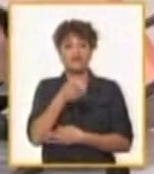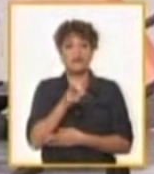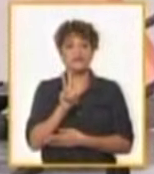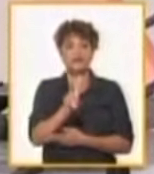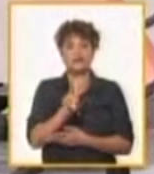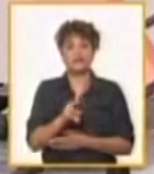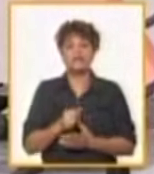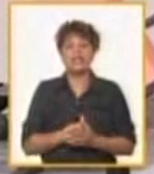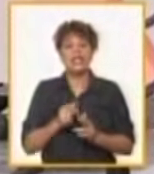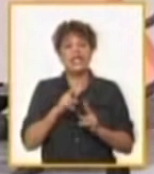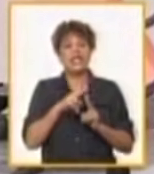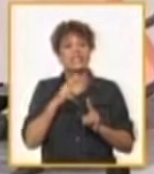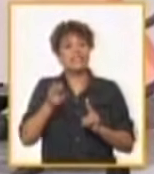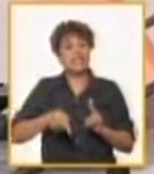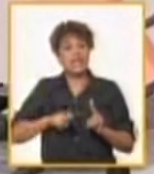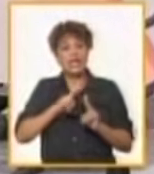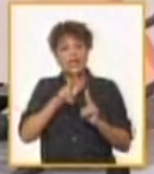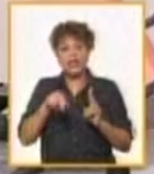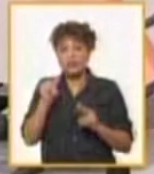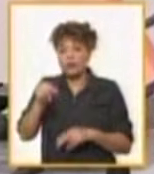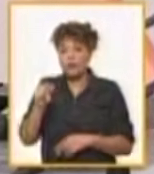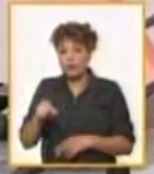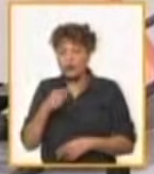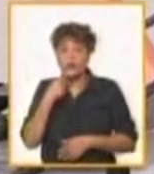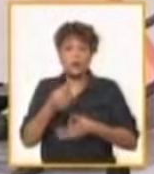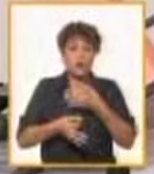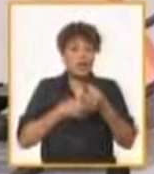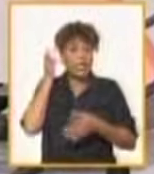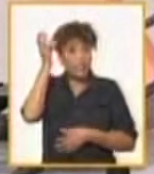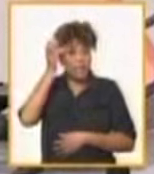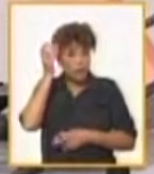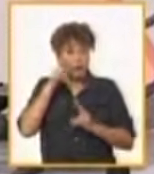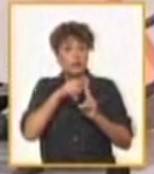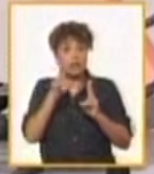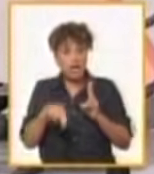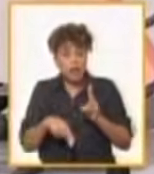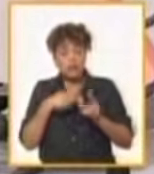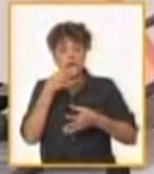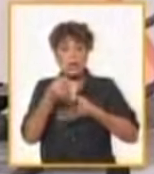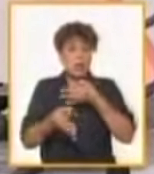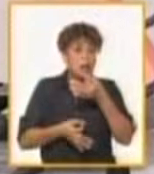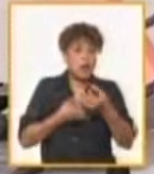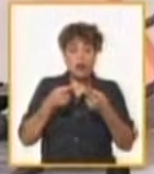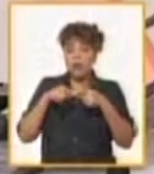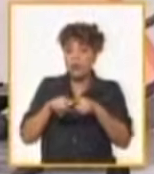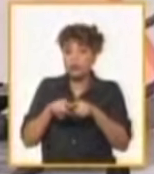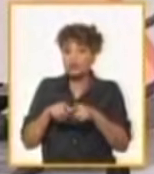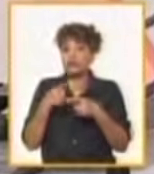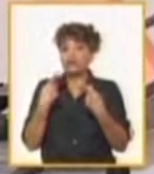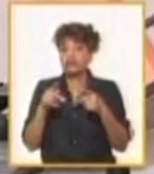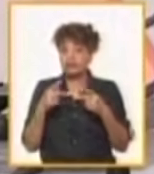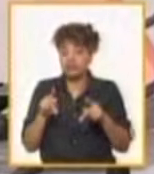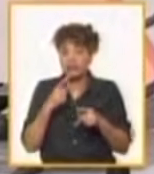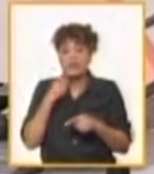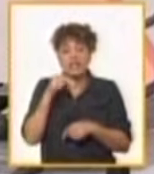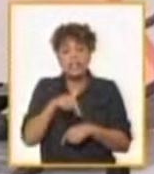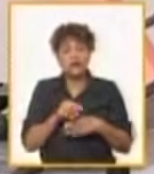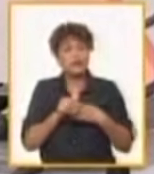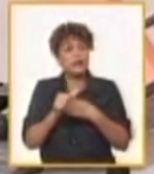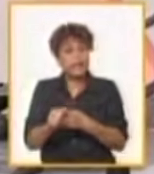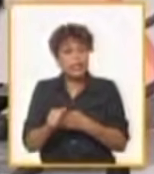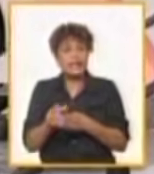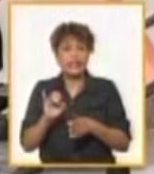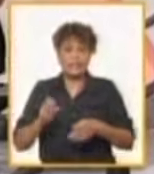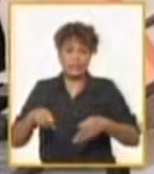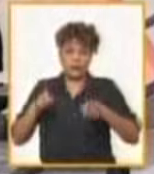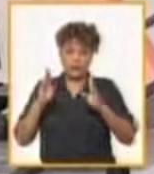teatrólogo, crítico de teatro y también intelectual amigo Omar Baliño dirige hoy esa institución.